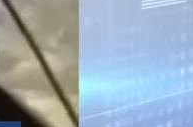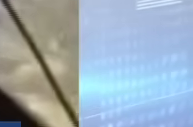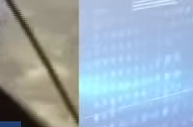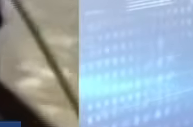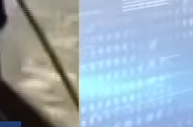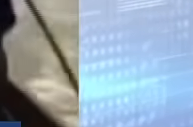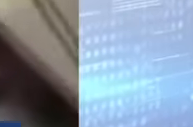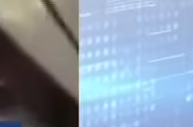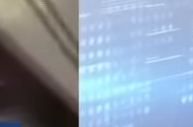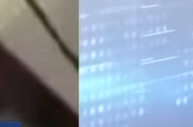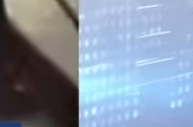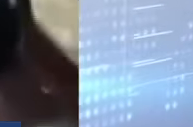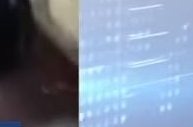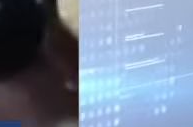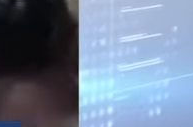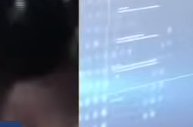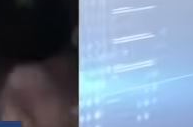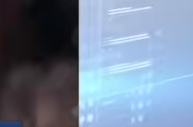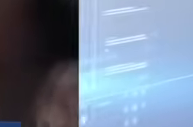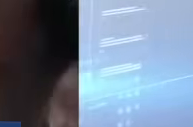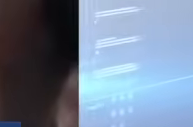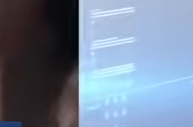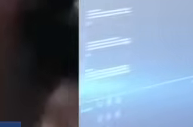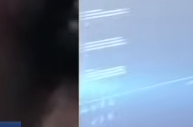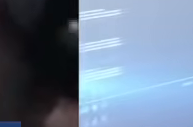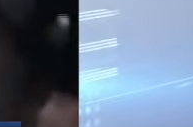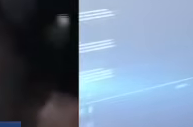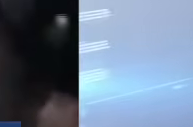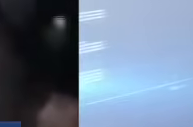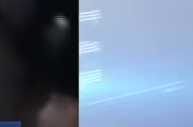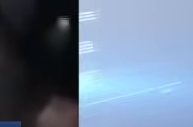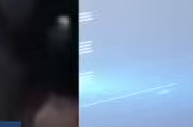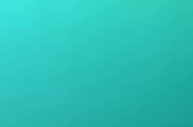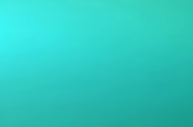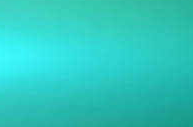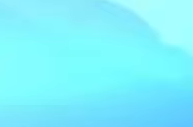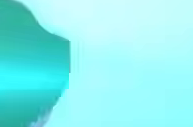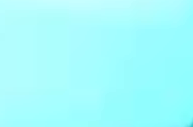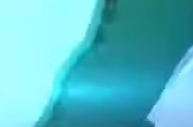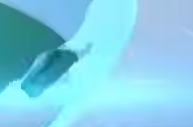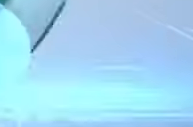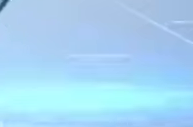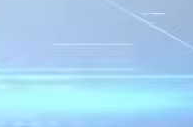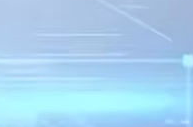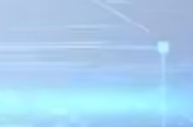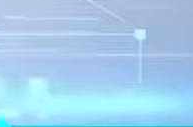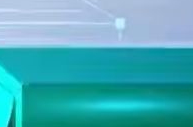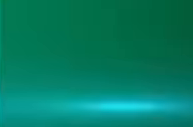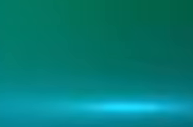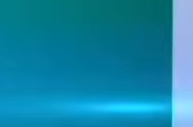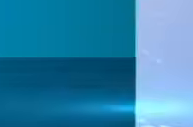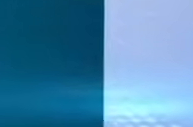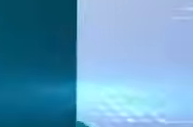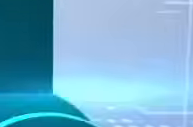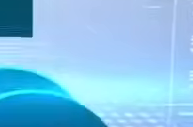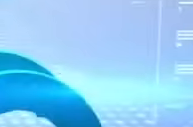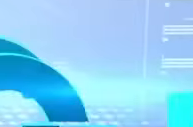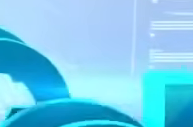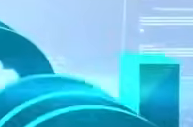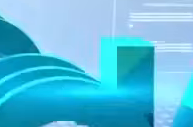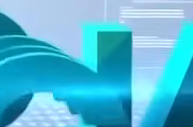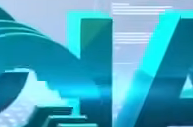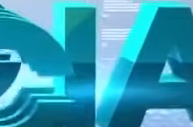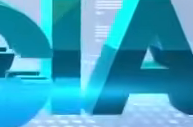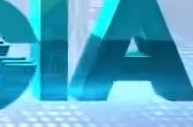desaparecidas al naufragar una embarcación en un río de la amazonía así empieza la noticia